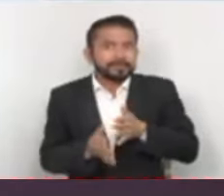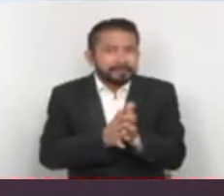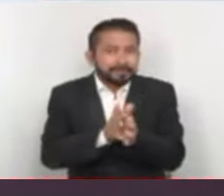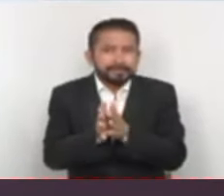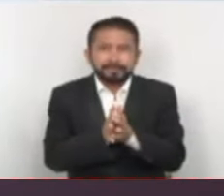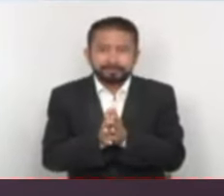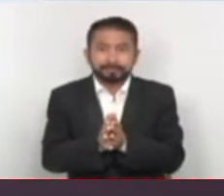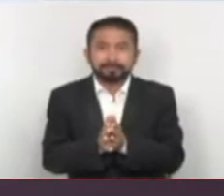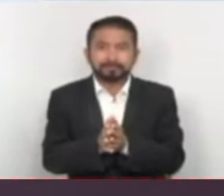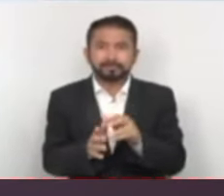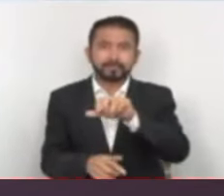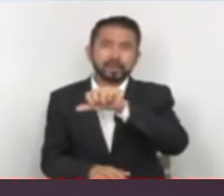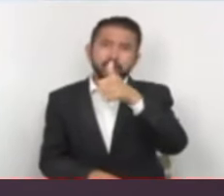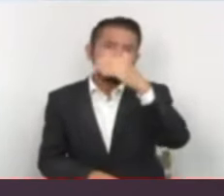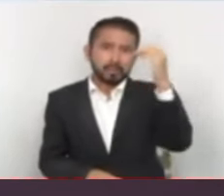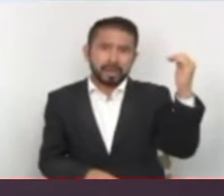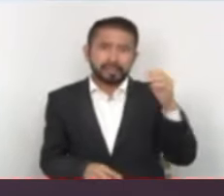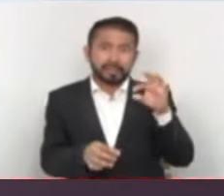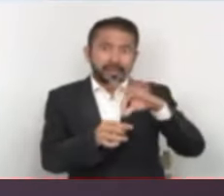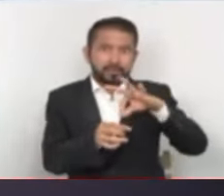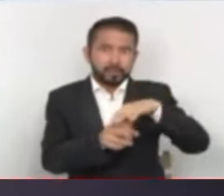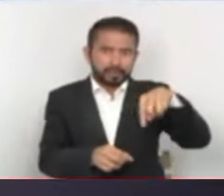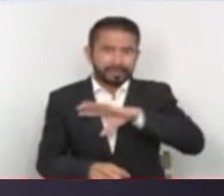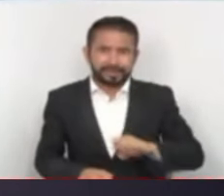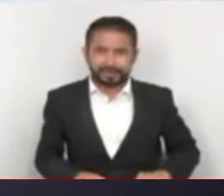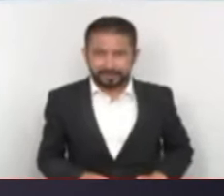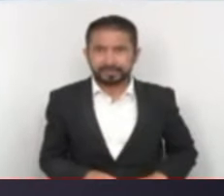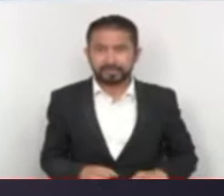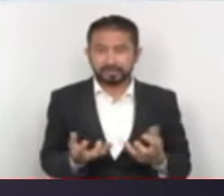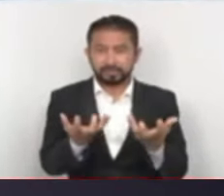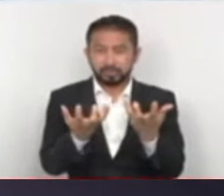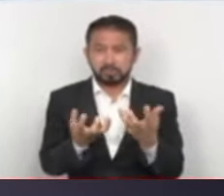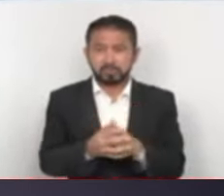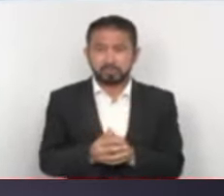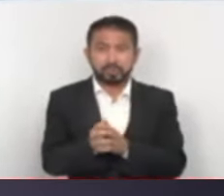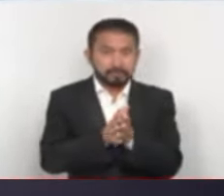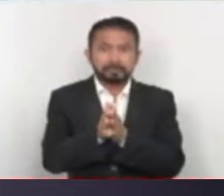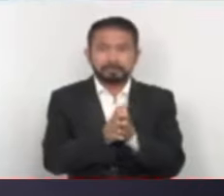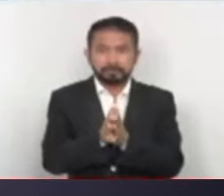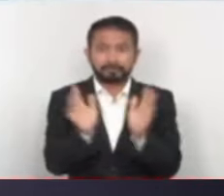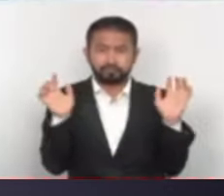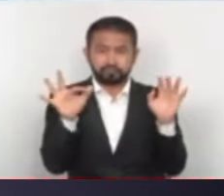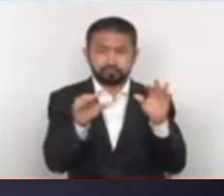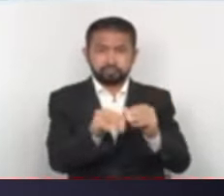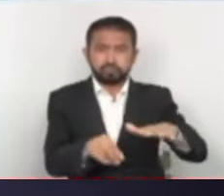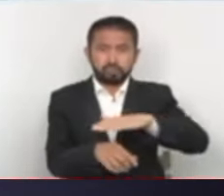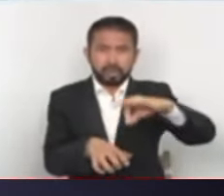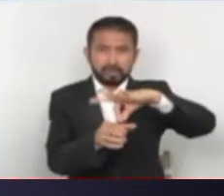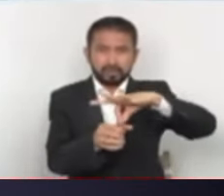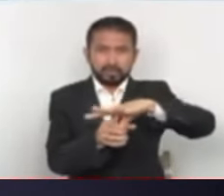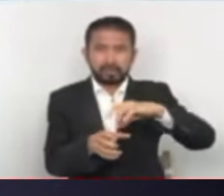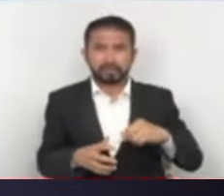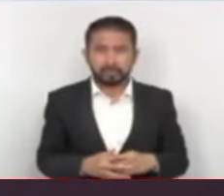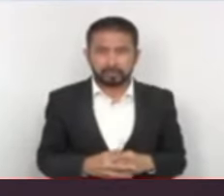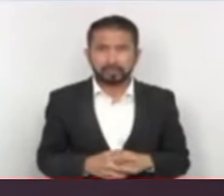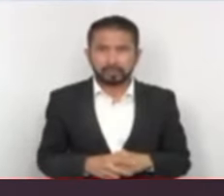se ha creado fuera de nuestras fronteras patrias han hecho de que muchos ciudadanos abarroten los centros